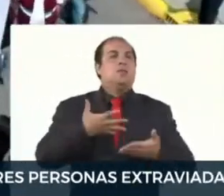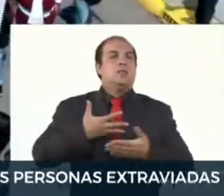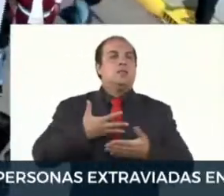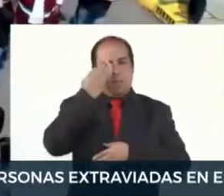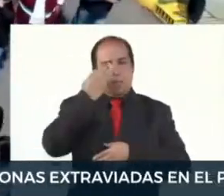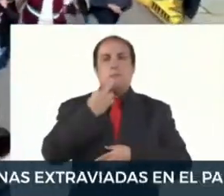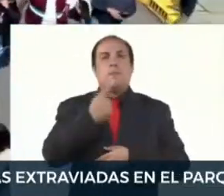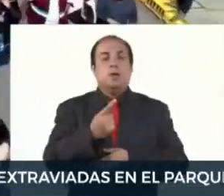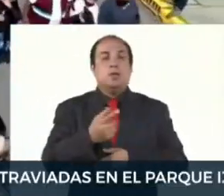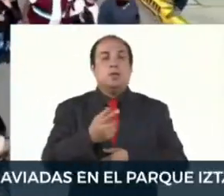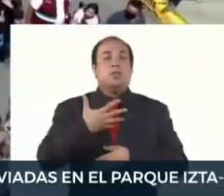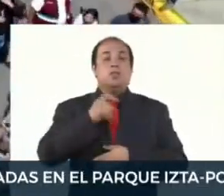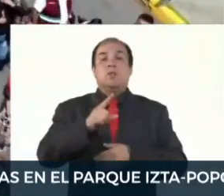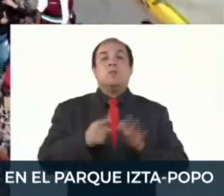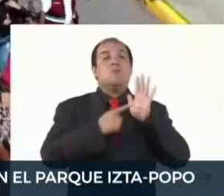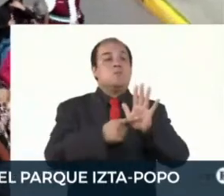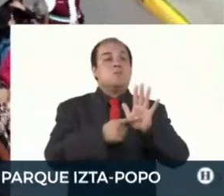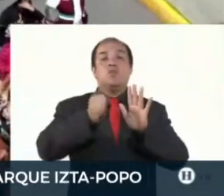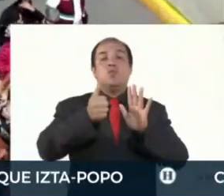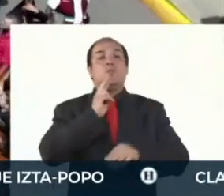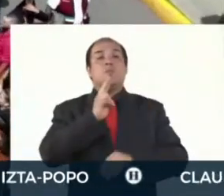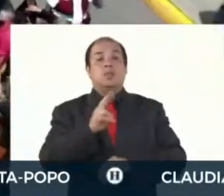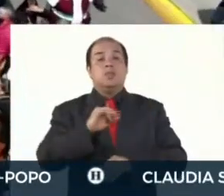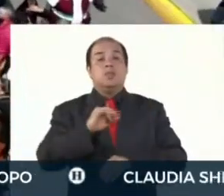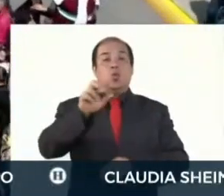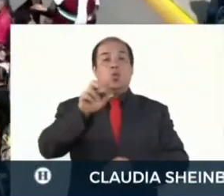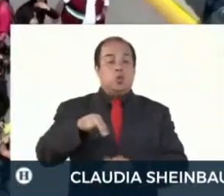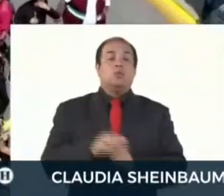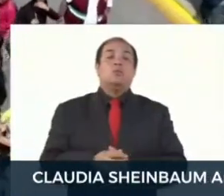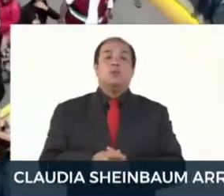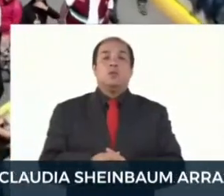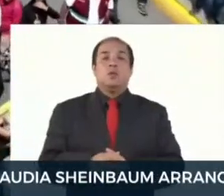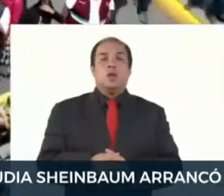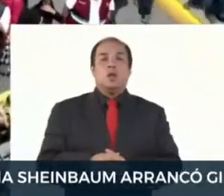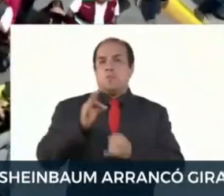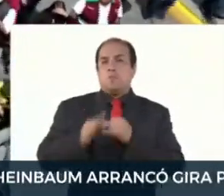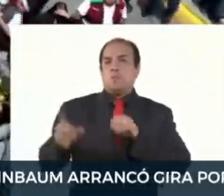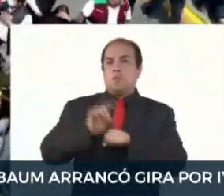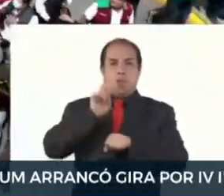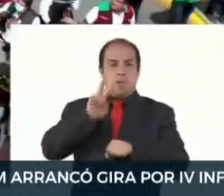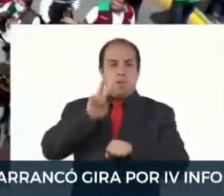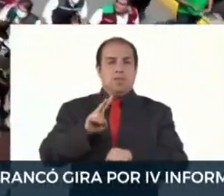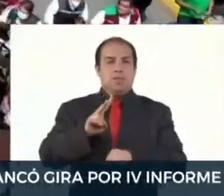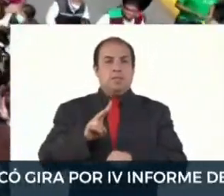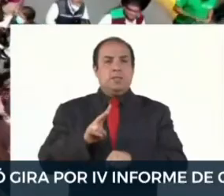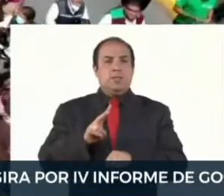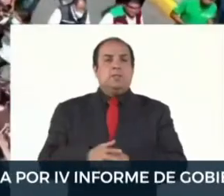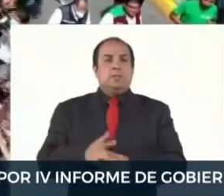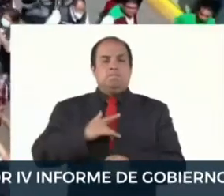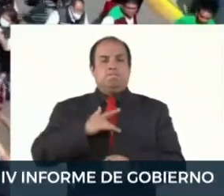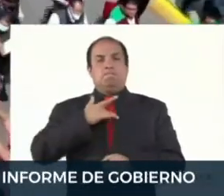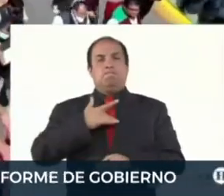está aumentando el 9%, lo que ya ha representado en los últimos 4 años, en los primeros 4 años de su gestión, en